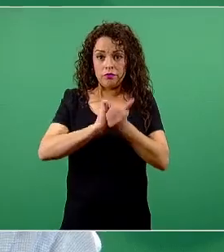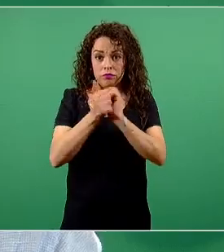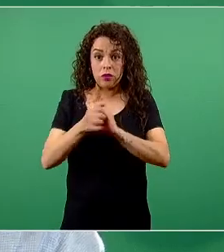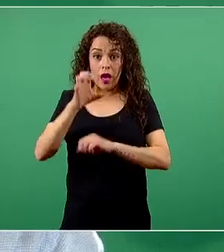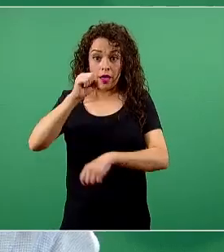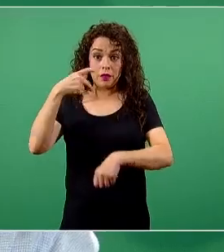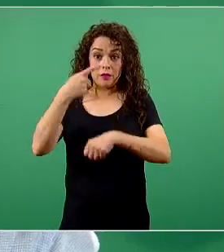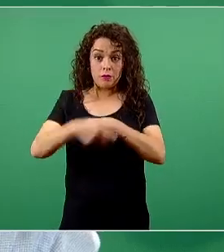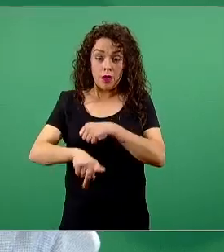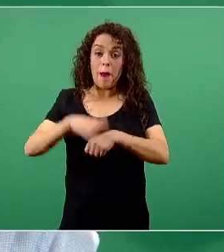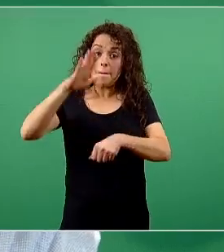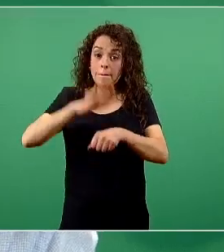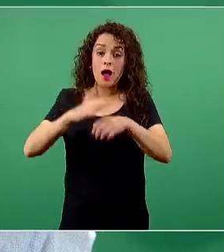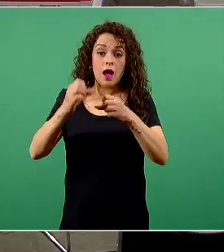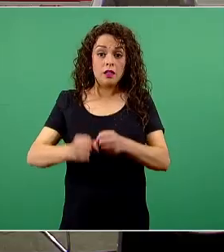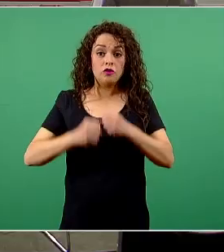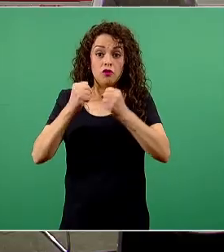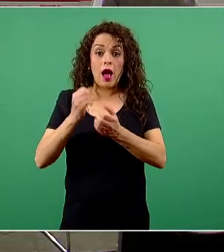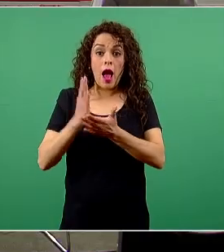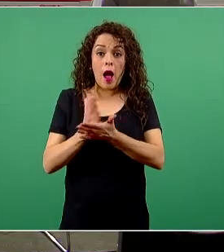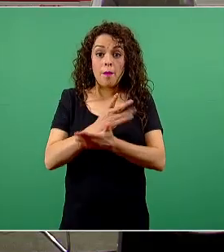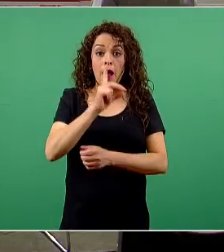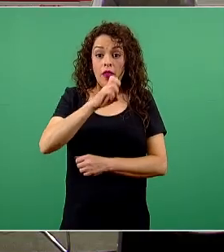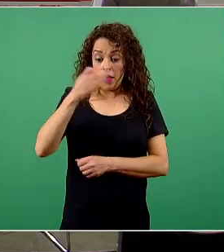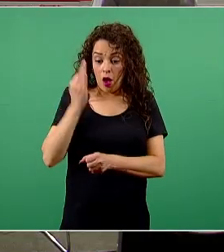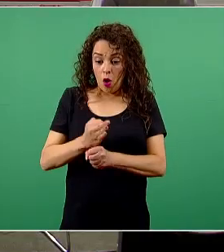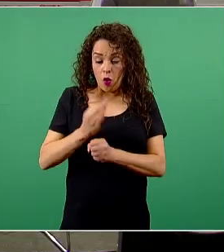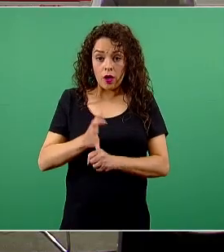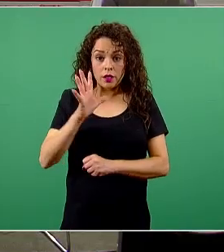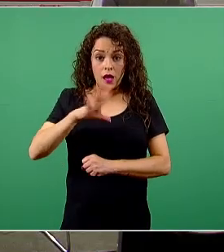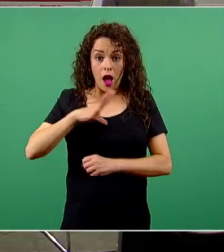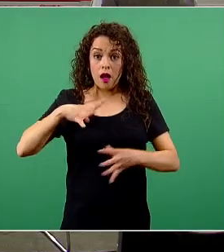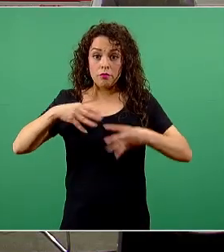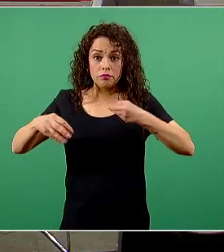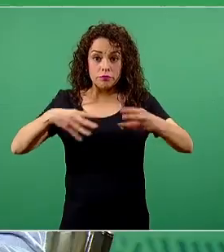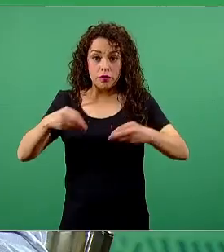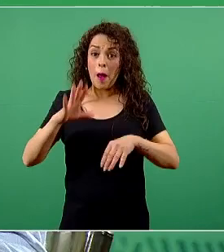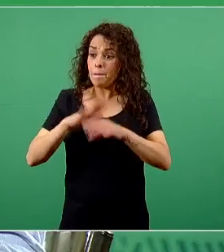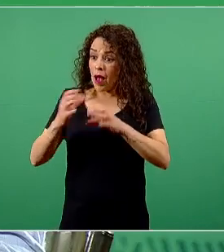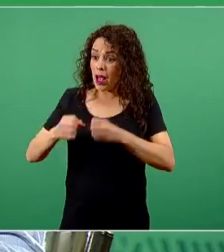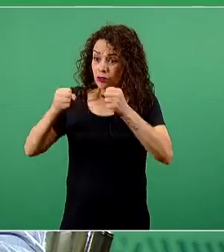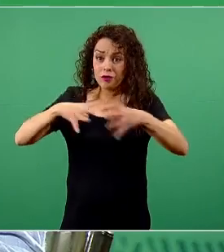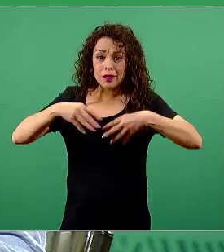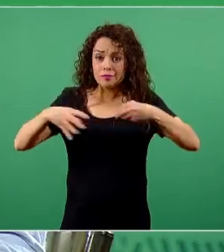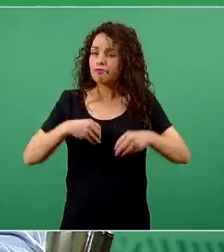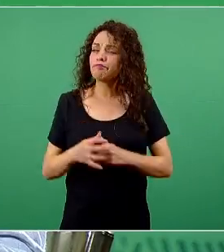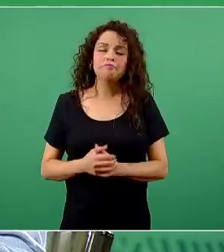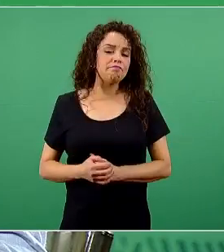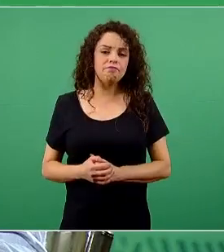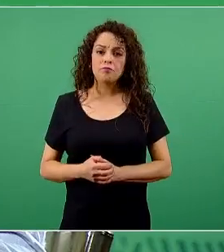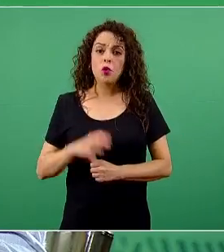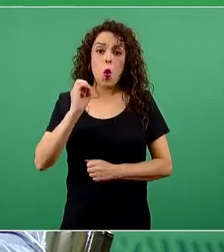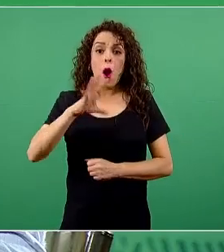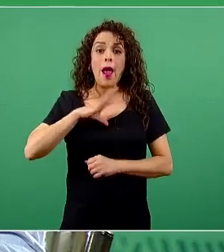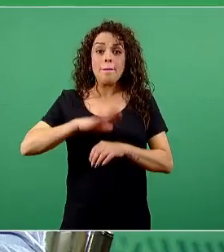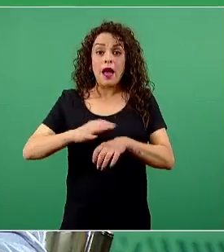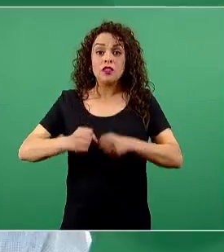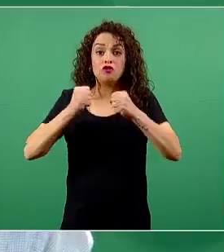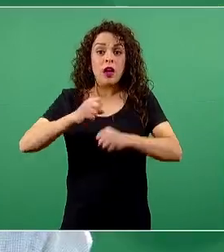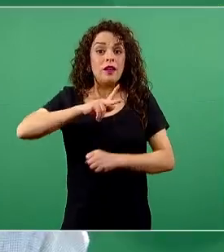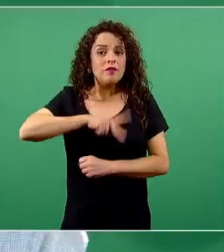riesgo adicional a la propia epidemia. Es decir, no son más transmisibles necesariamente, o más virulentas, o